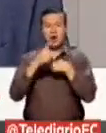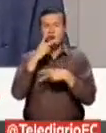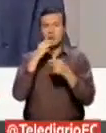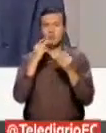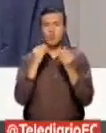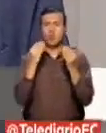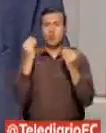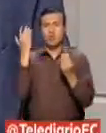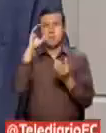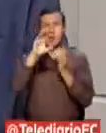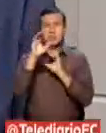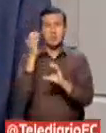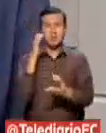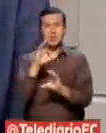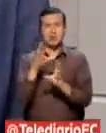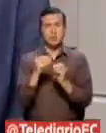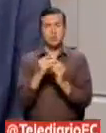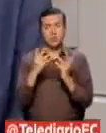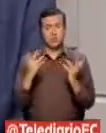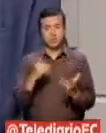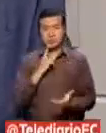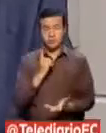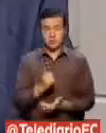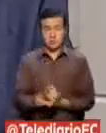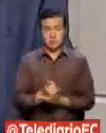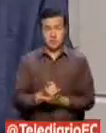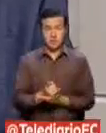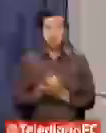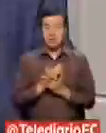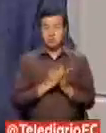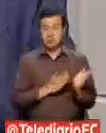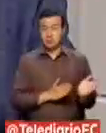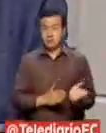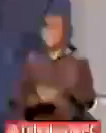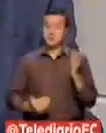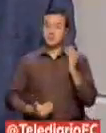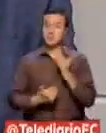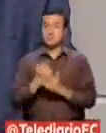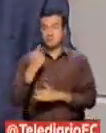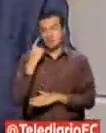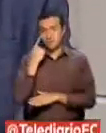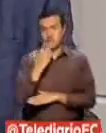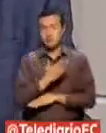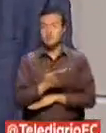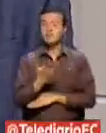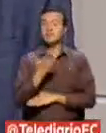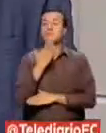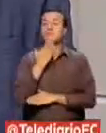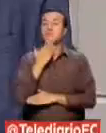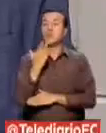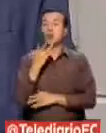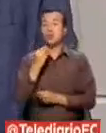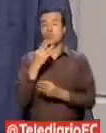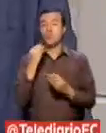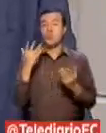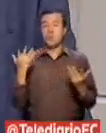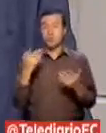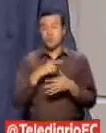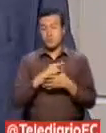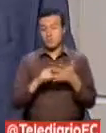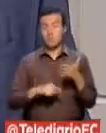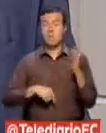a la realidad de nuestro país. Si bien no son una tendencia nueva, se propagan con enorme